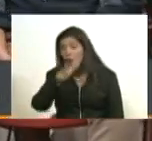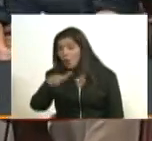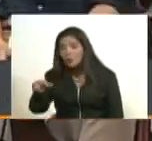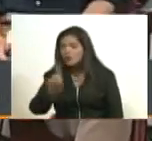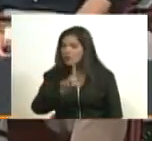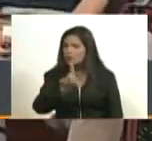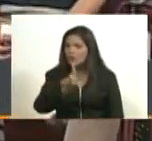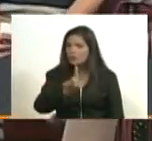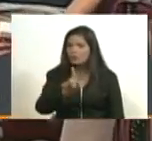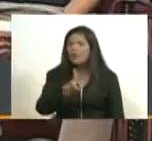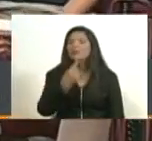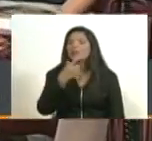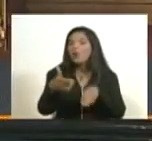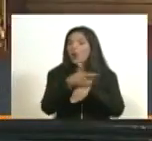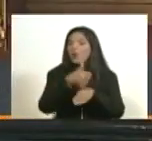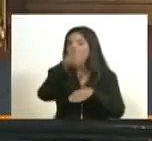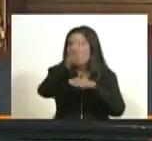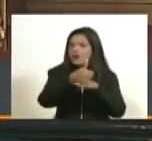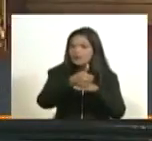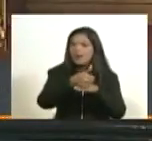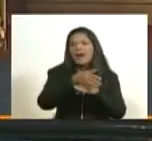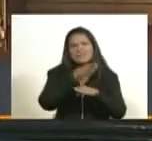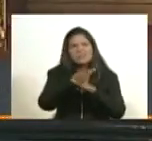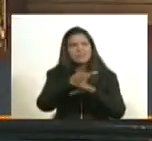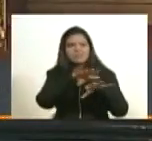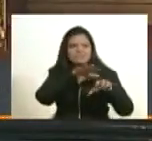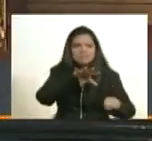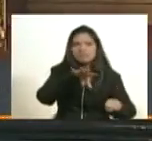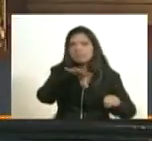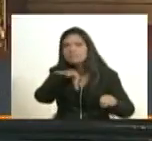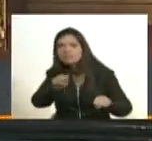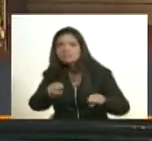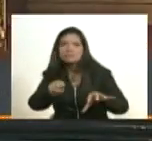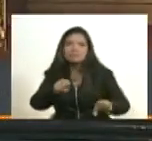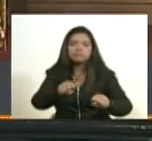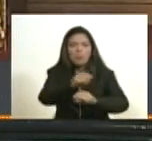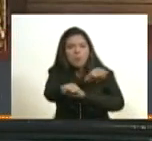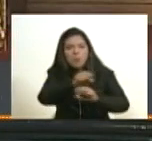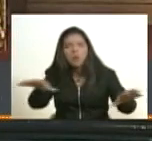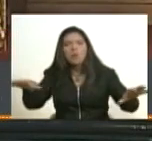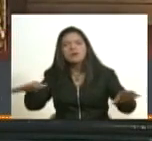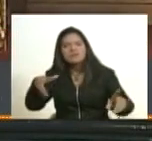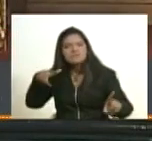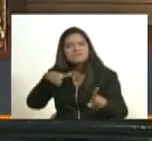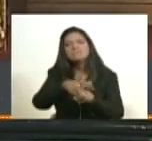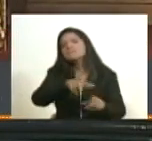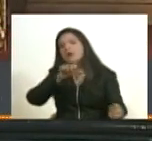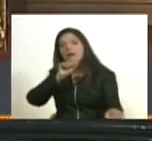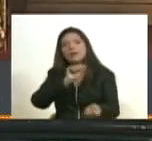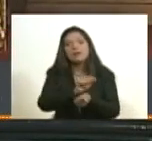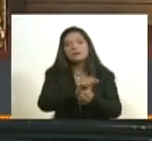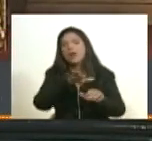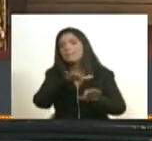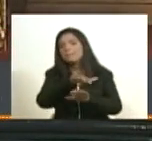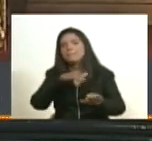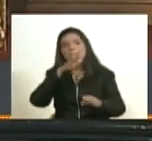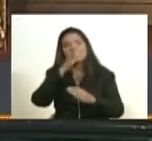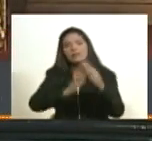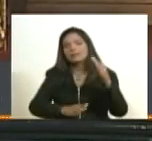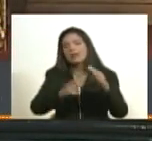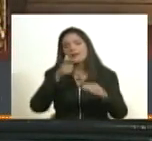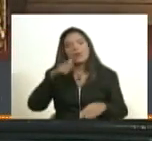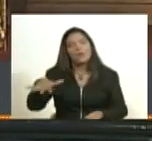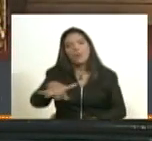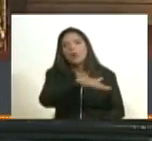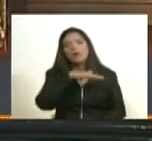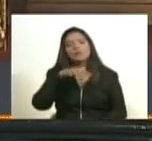élites, que han salido a colonizar, a invadir, a bombardear, que esclavizaron la mitad de la humanidad, que